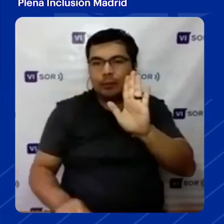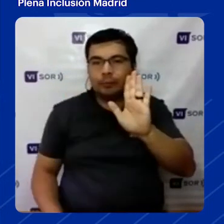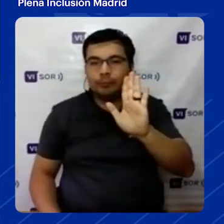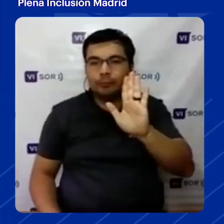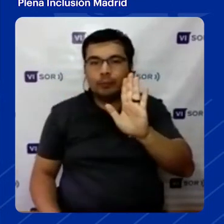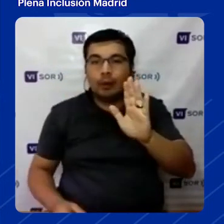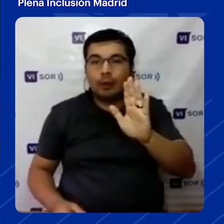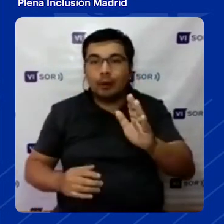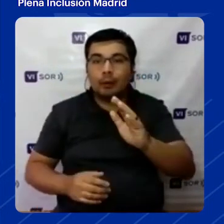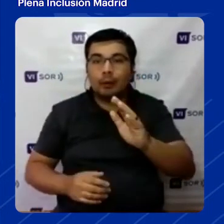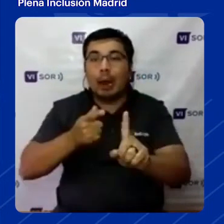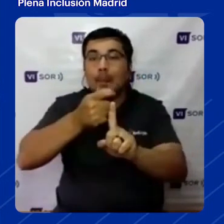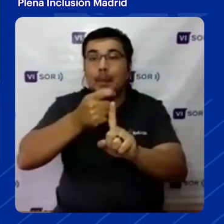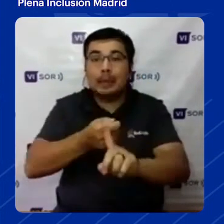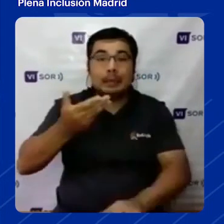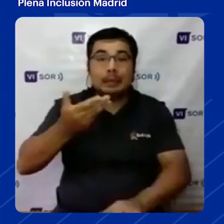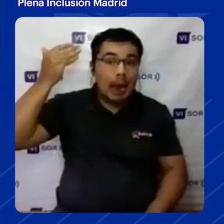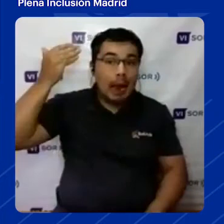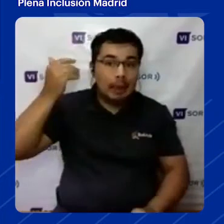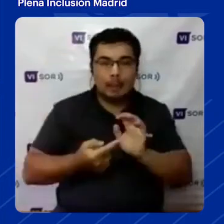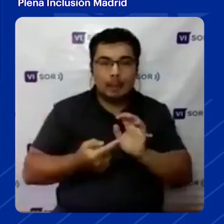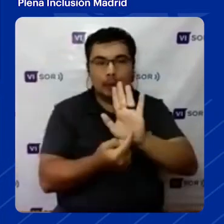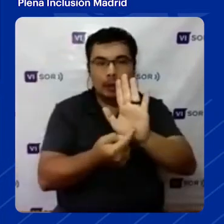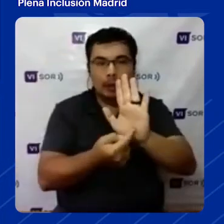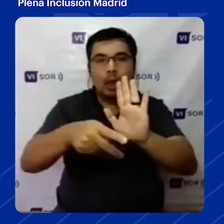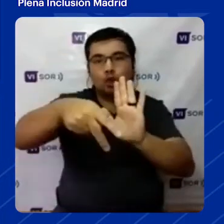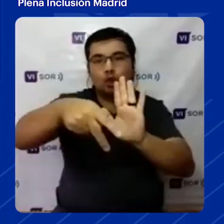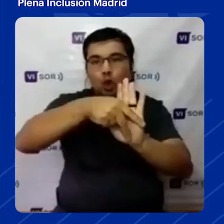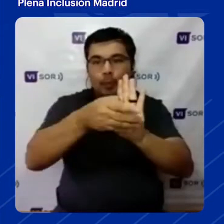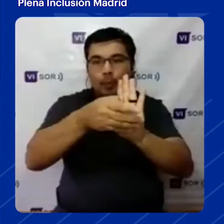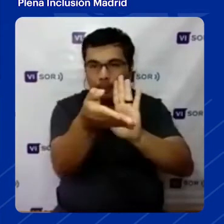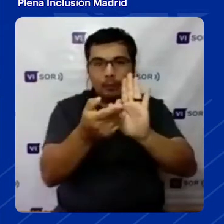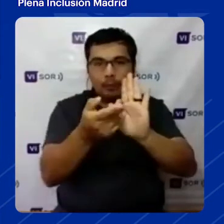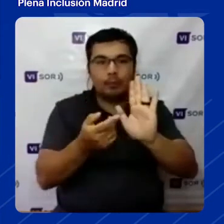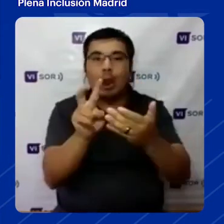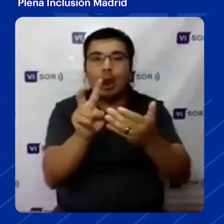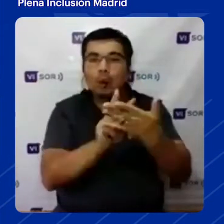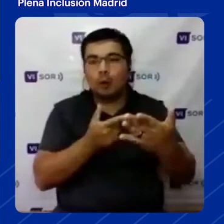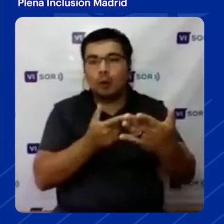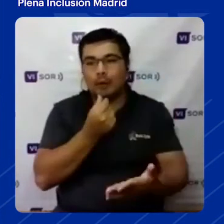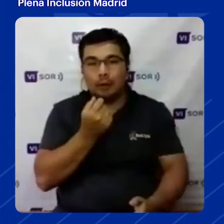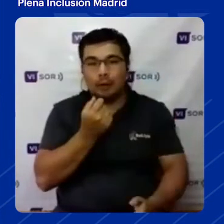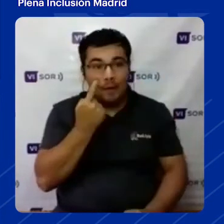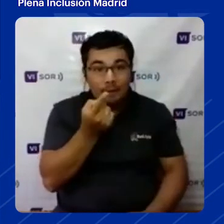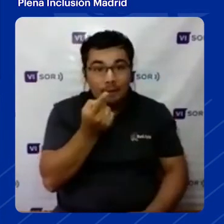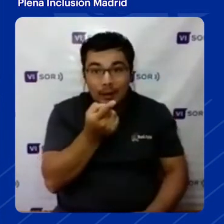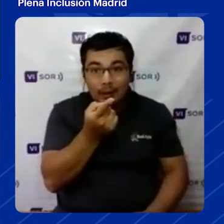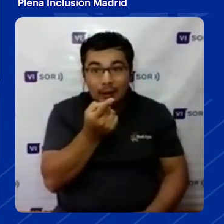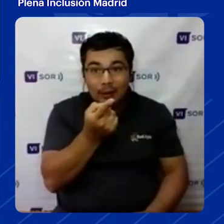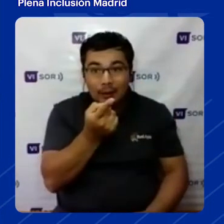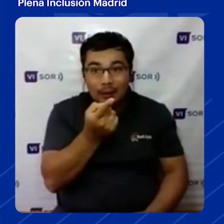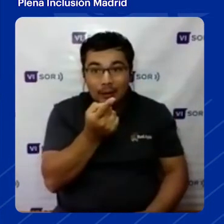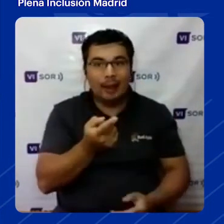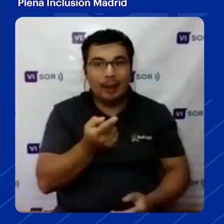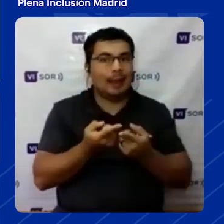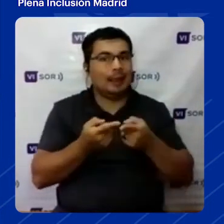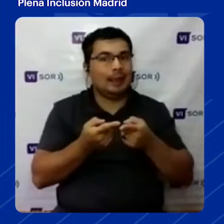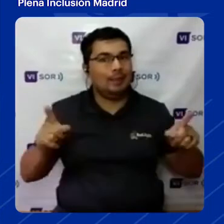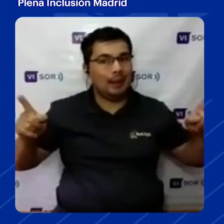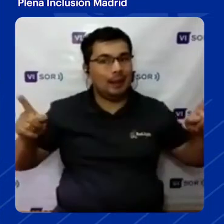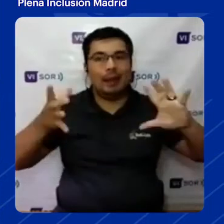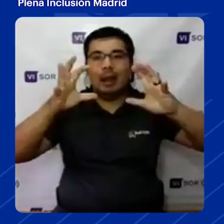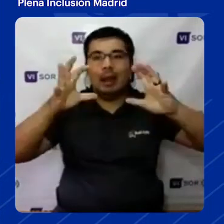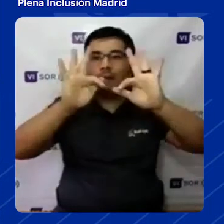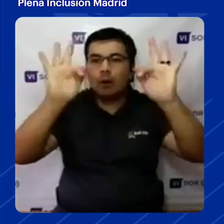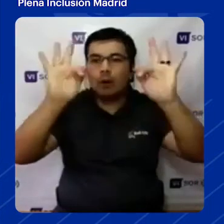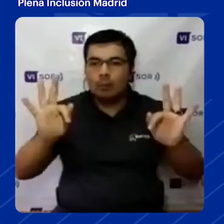presentamos esta norma en lectura fácil. Ven el contraste. ¿Qué elementos les llaman la